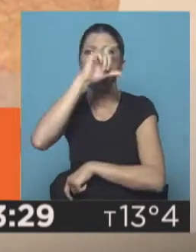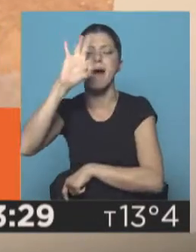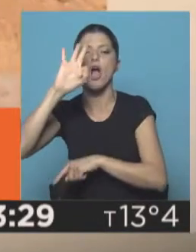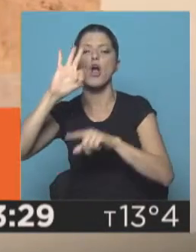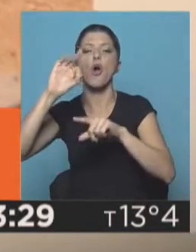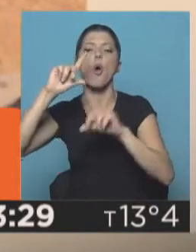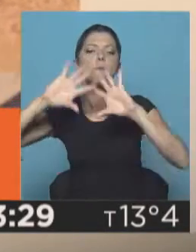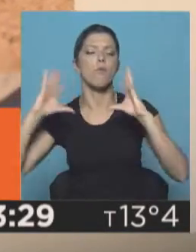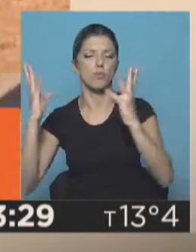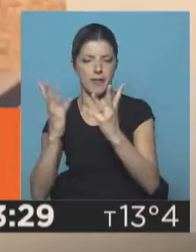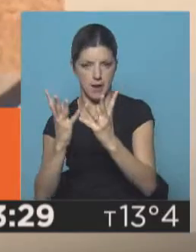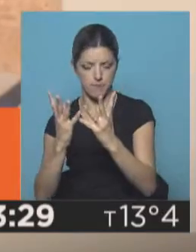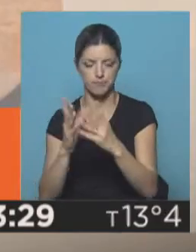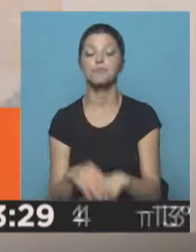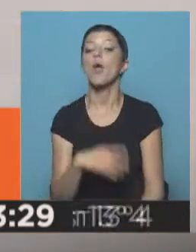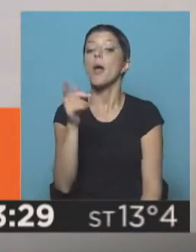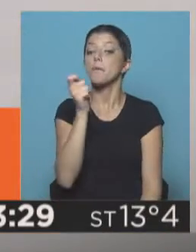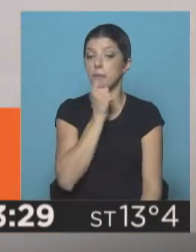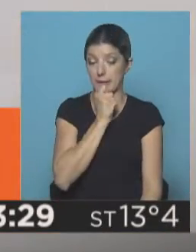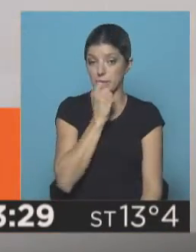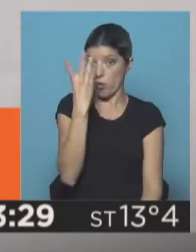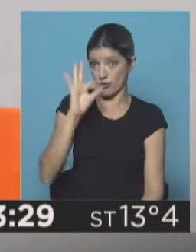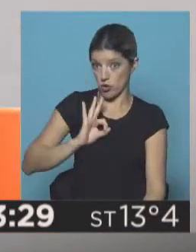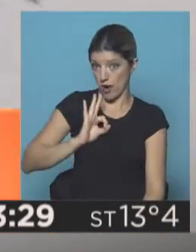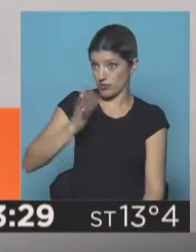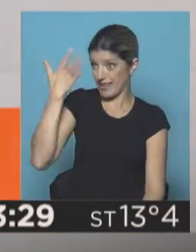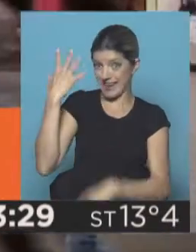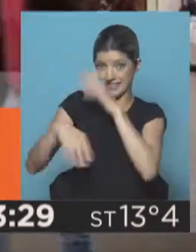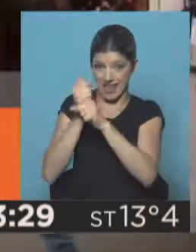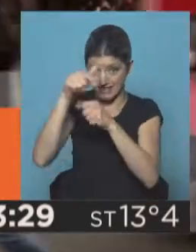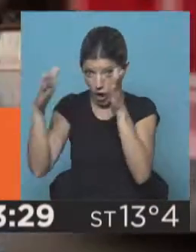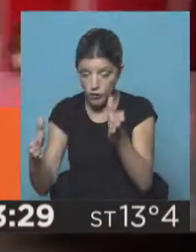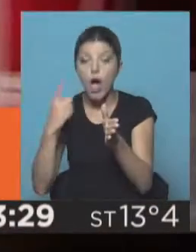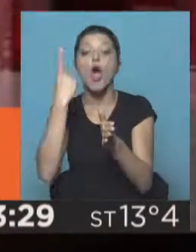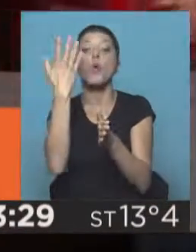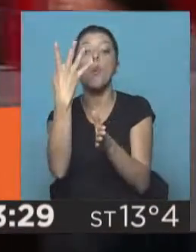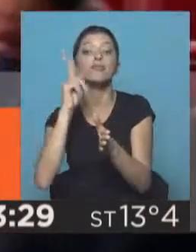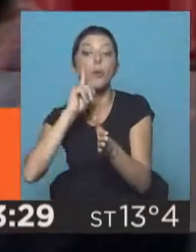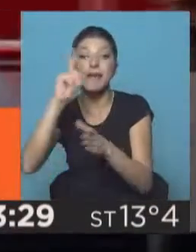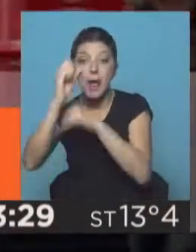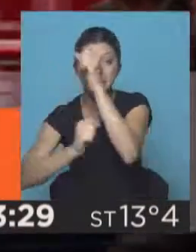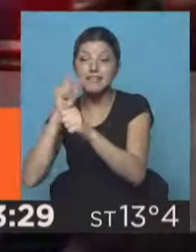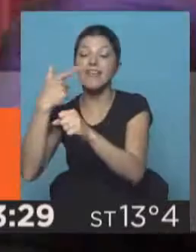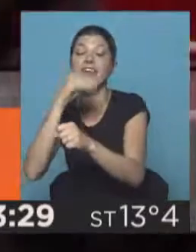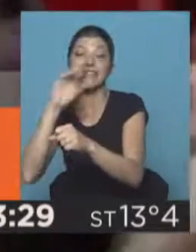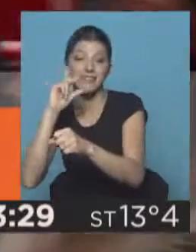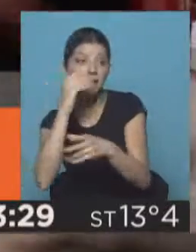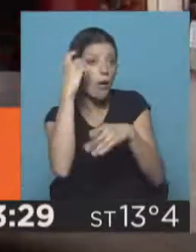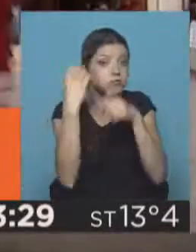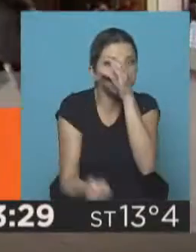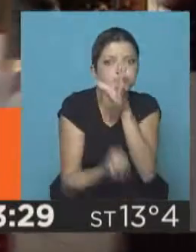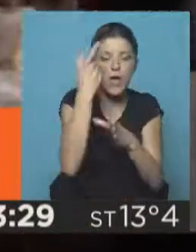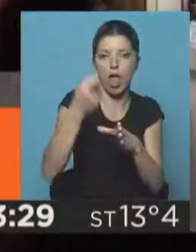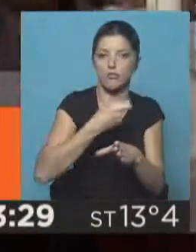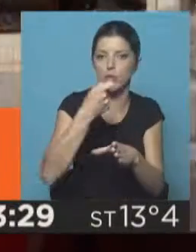Por ejemplo, en los últimos 4 años se abrieron unas 4.000 empresas sirias en Turquía que tuvieron gran impacto económico en las